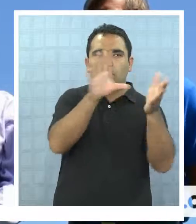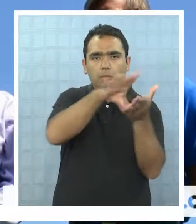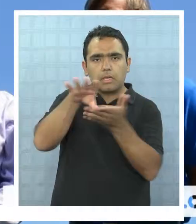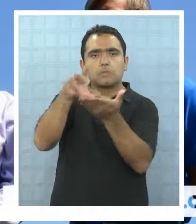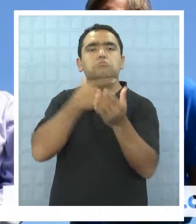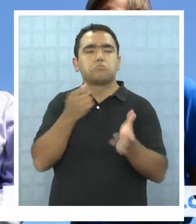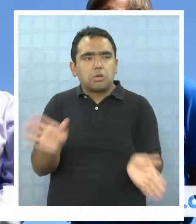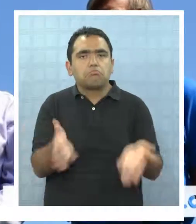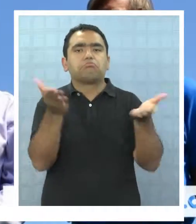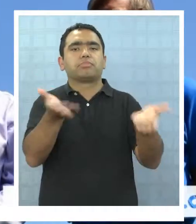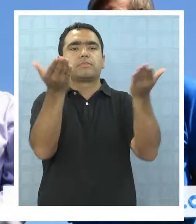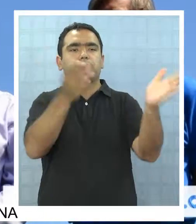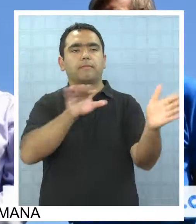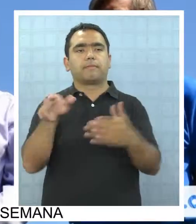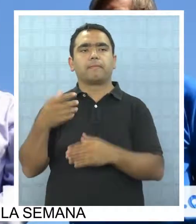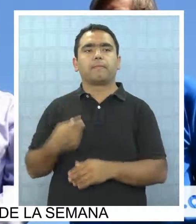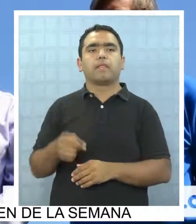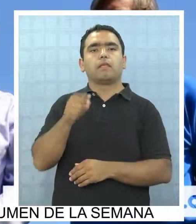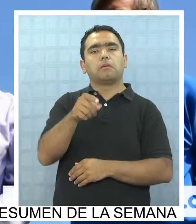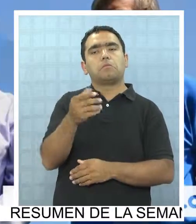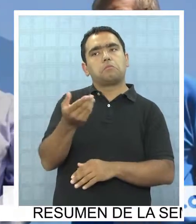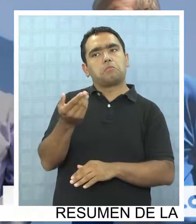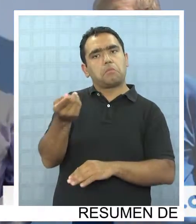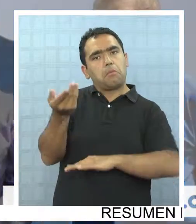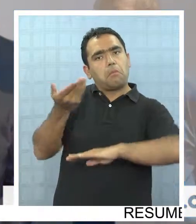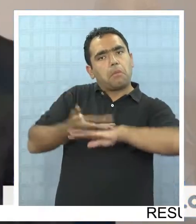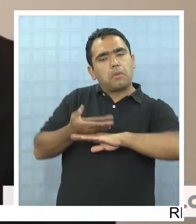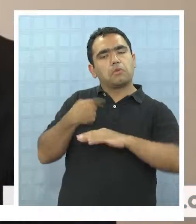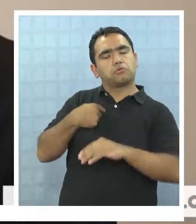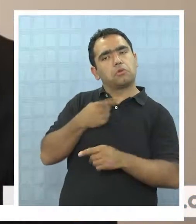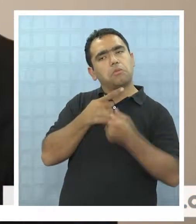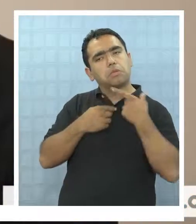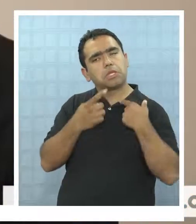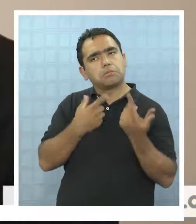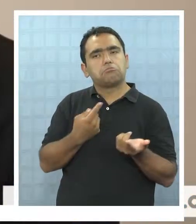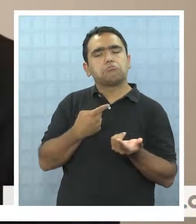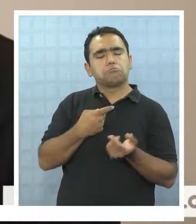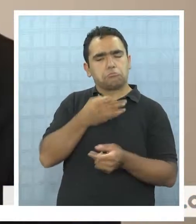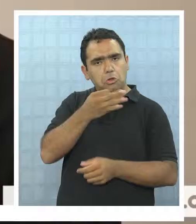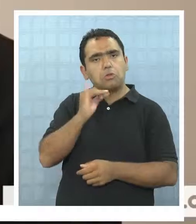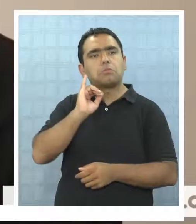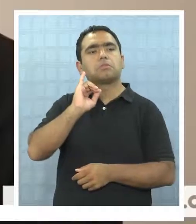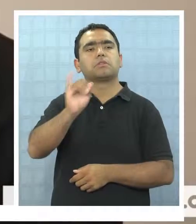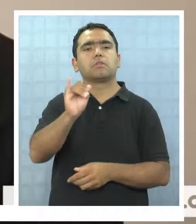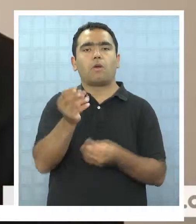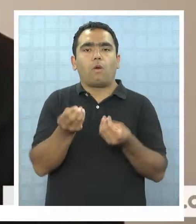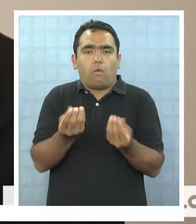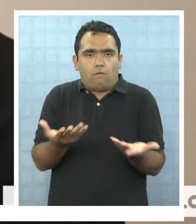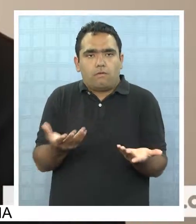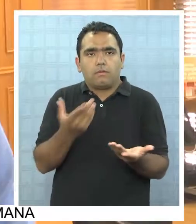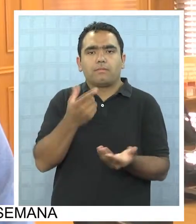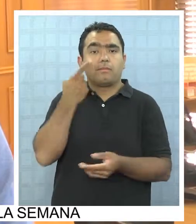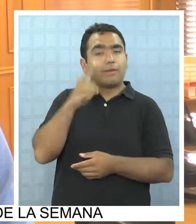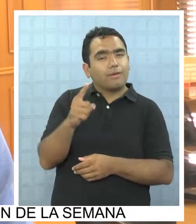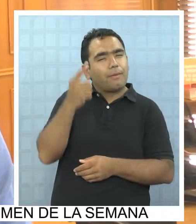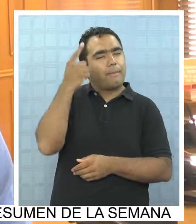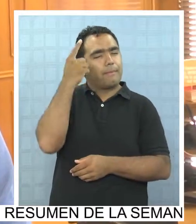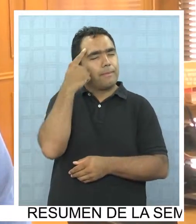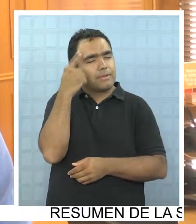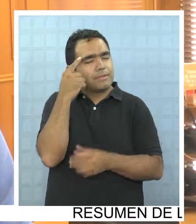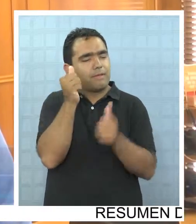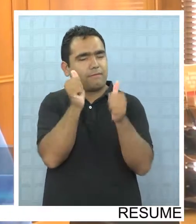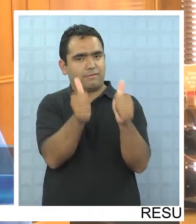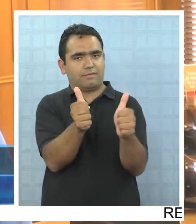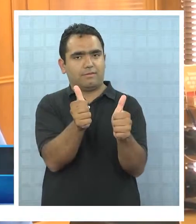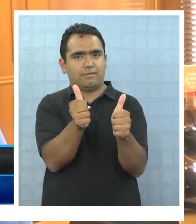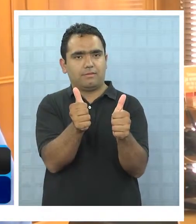levantar su postulación. ¿Qué me ha pedido si estaría interesado en esto? Yo le he dicho que sí, pero que evidentemente tengo que